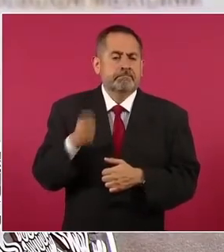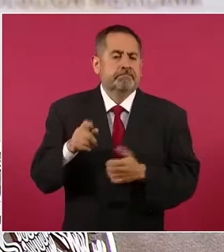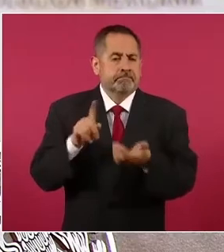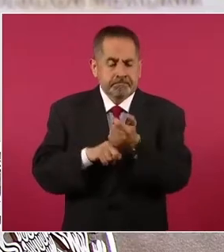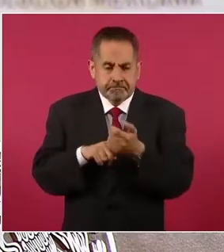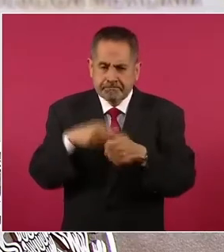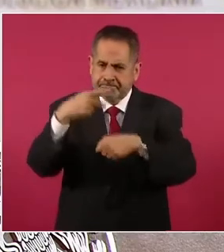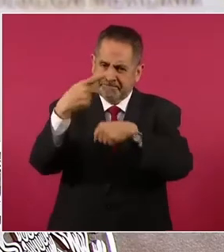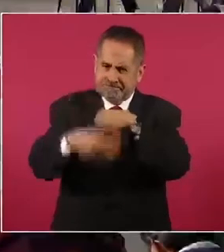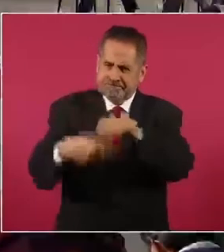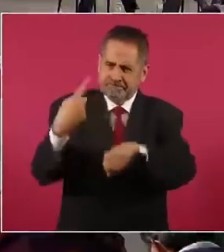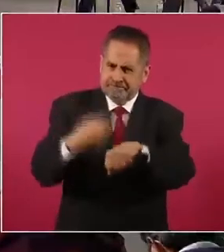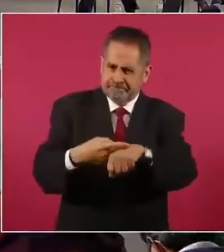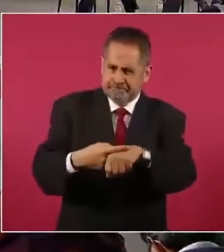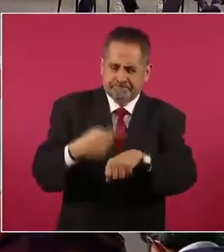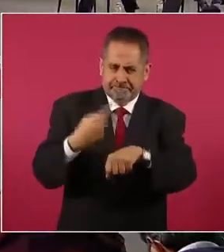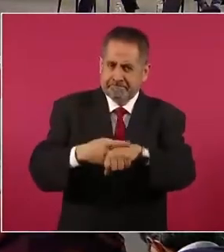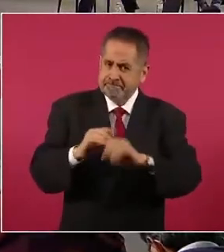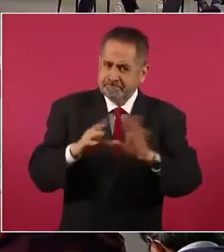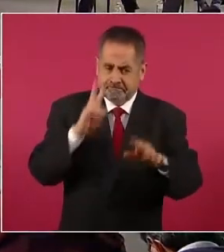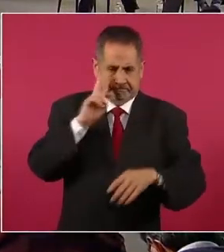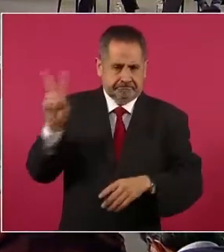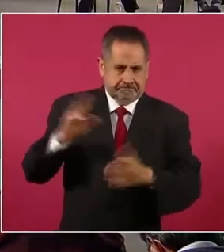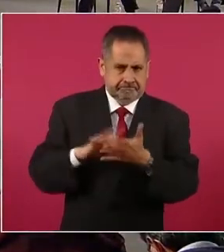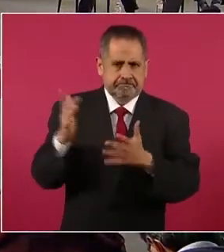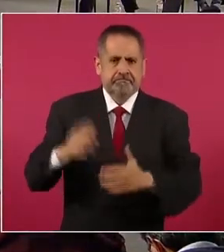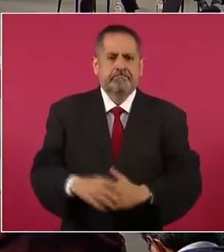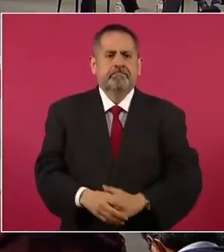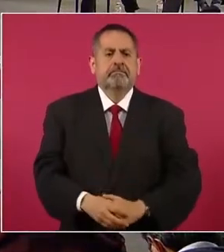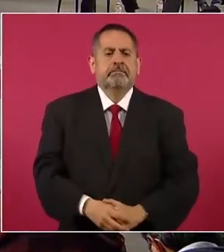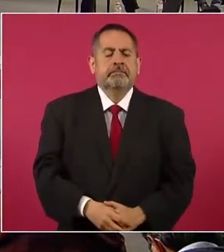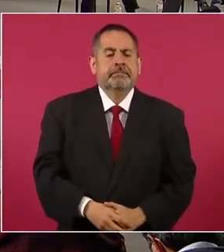asociados a vapear. Muchas gracias.